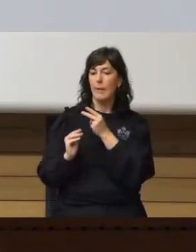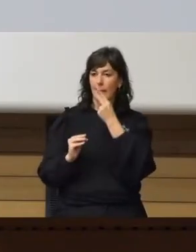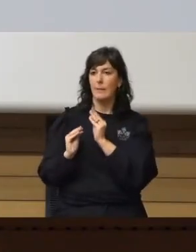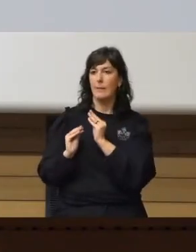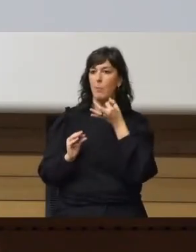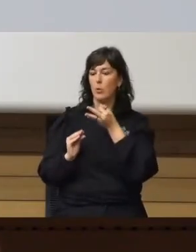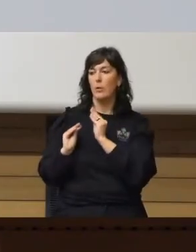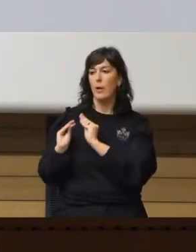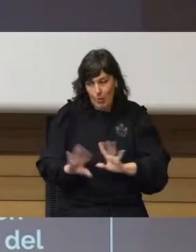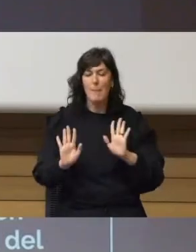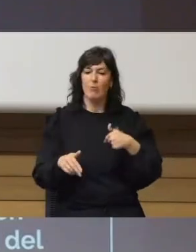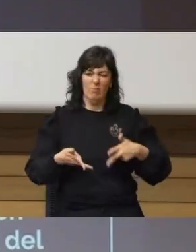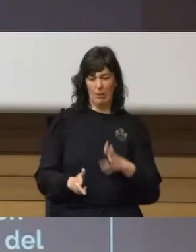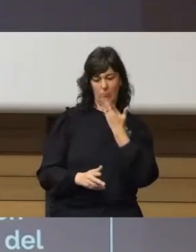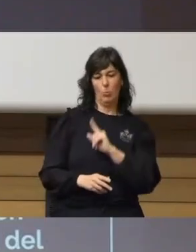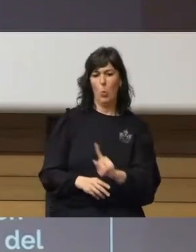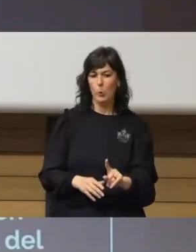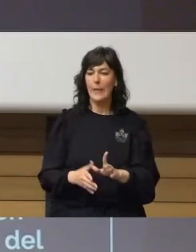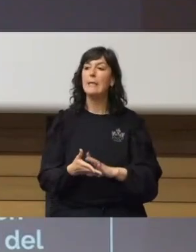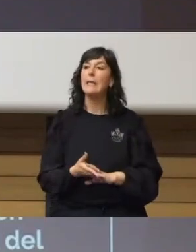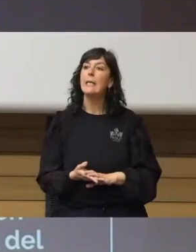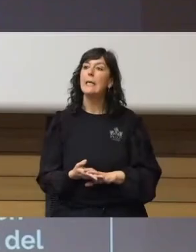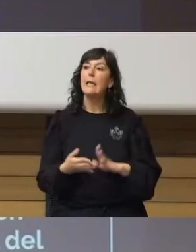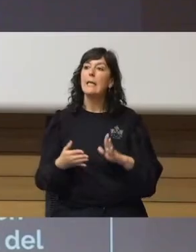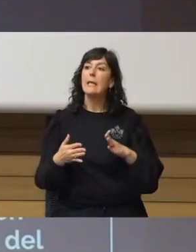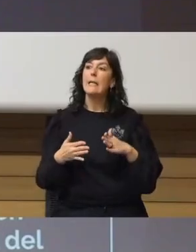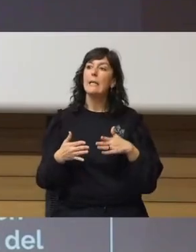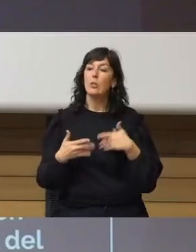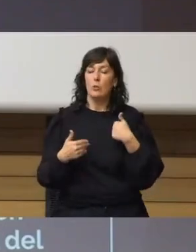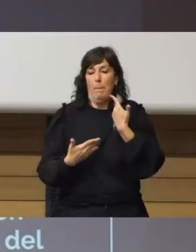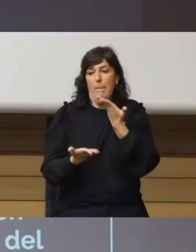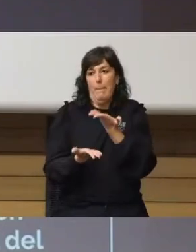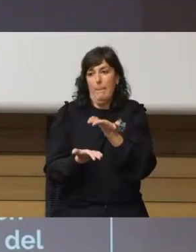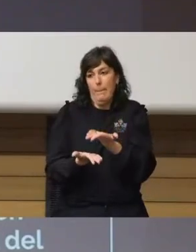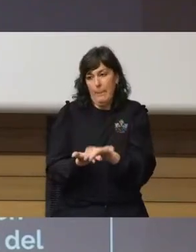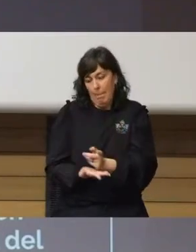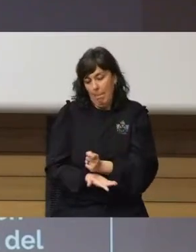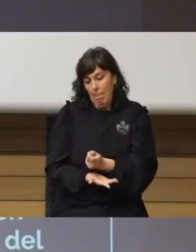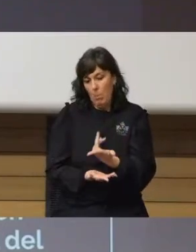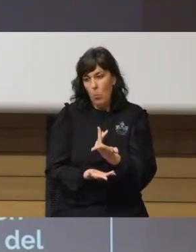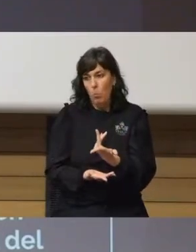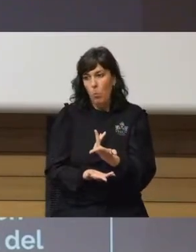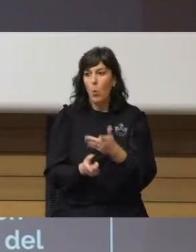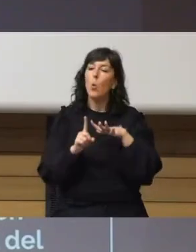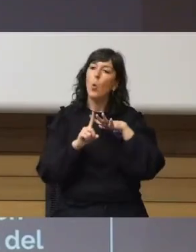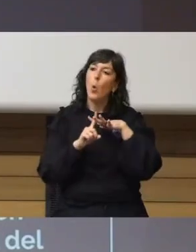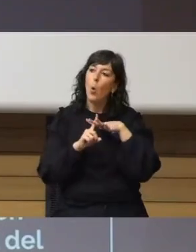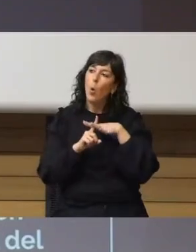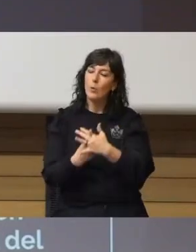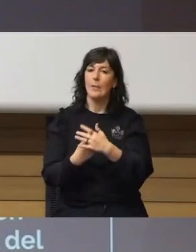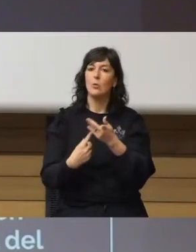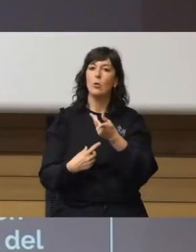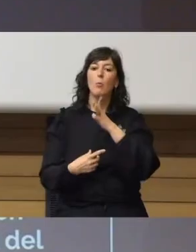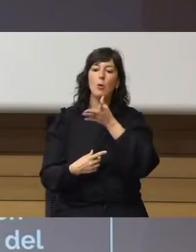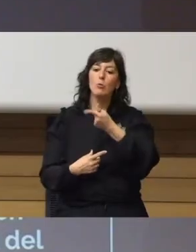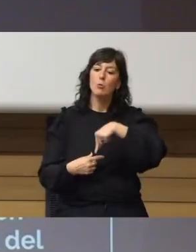de las drogas. Y lo que os voy a pedir un poco es un contexto. Vamos a hablar de una